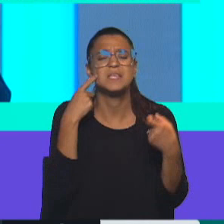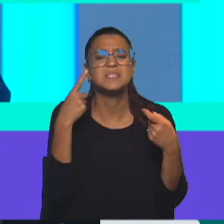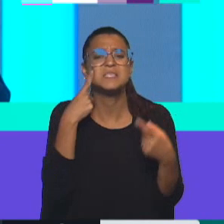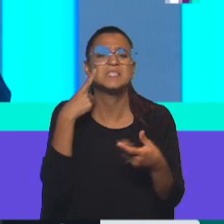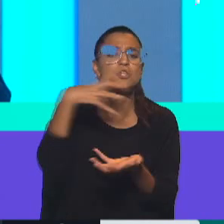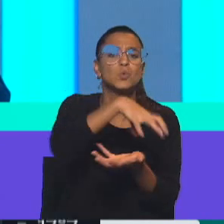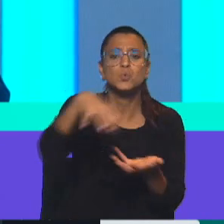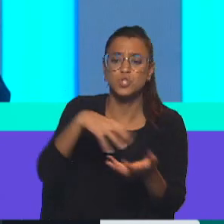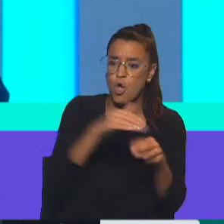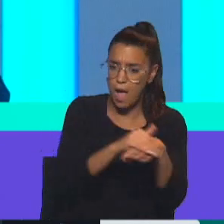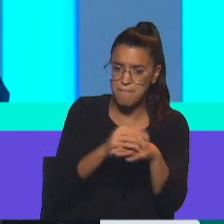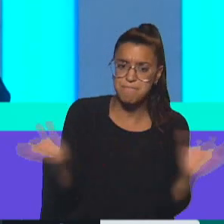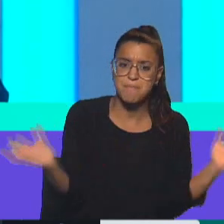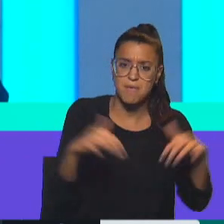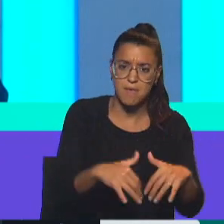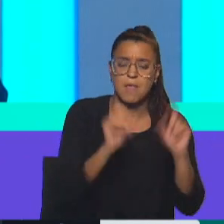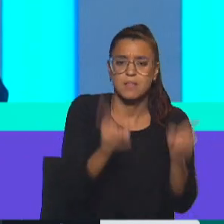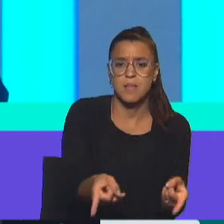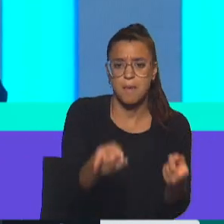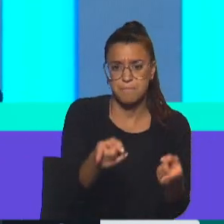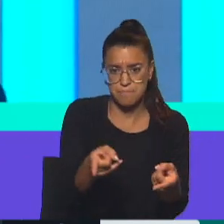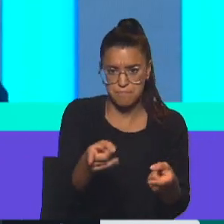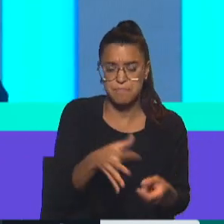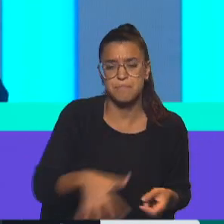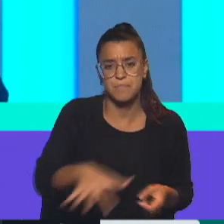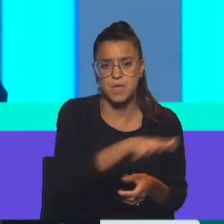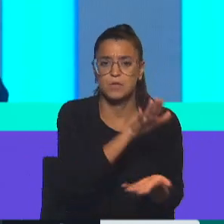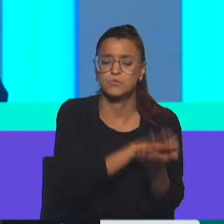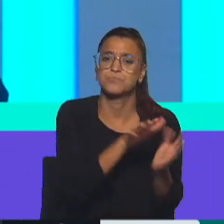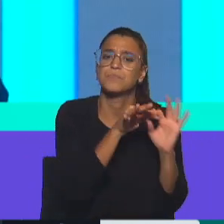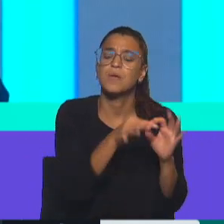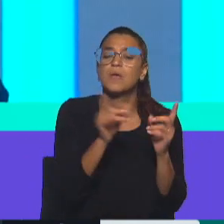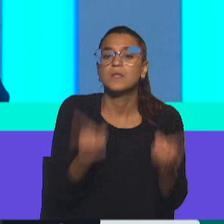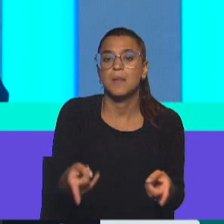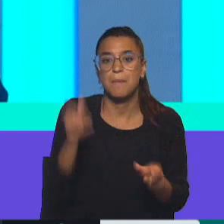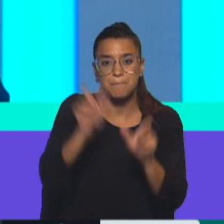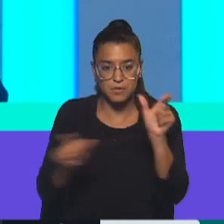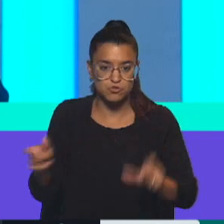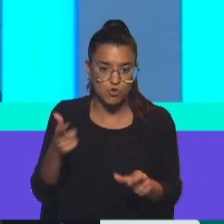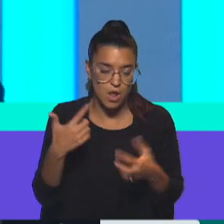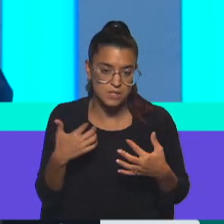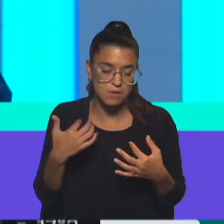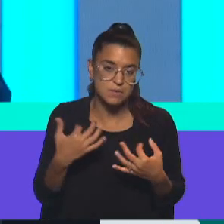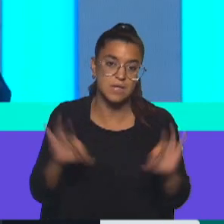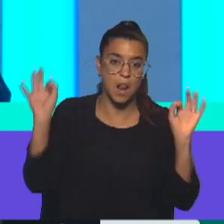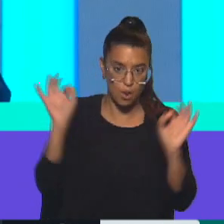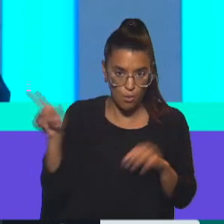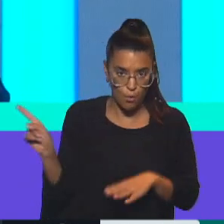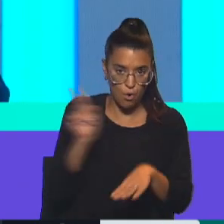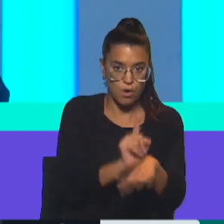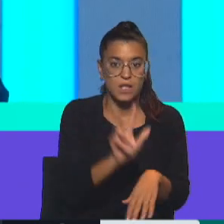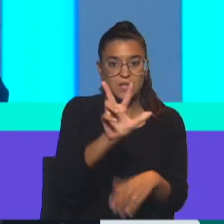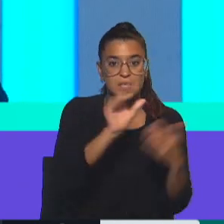son parte de este capítulo local de la Alianza, y los sobrevivientes que serán parte, ¿no? Participarán los